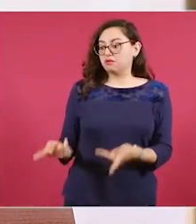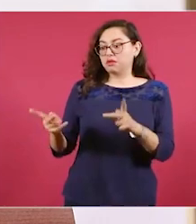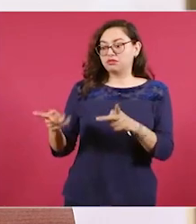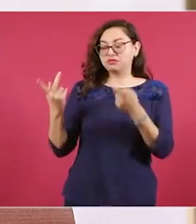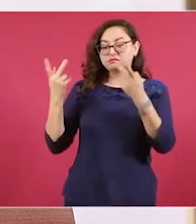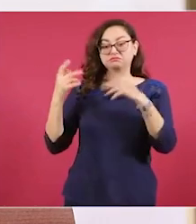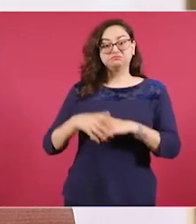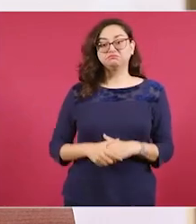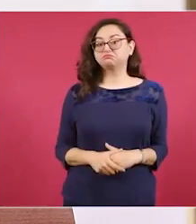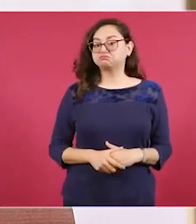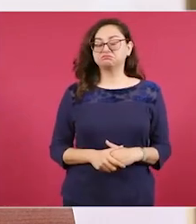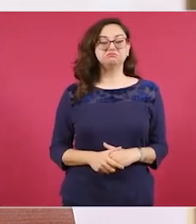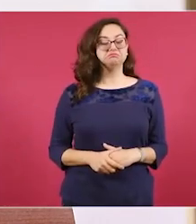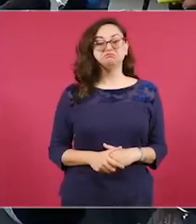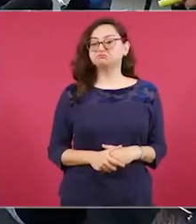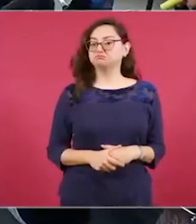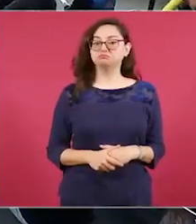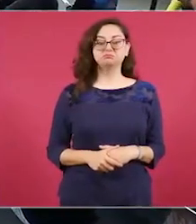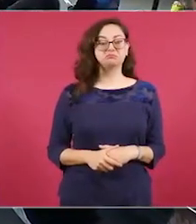tenemos récord.